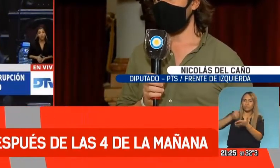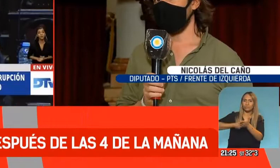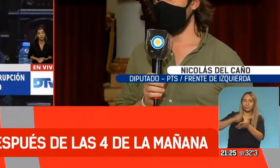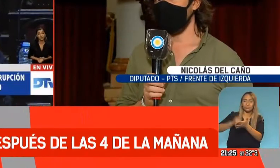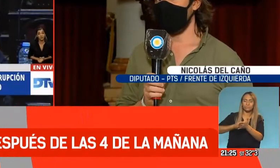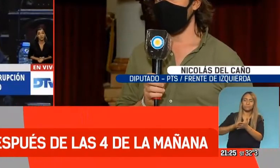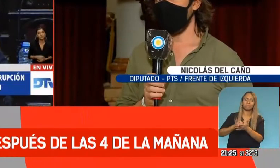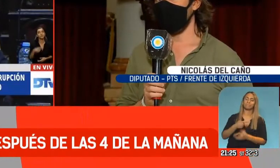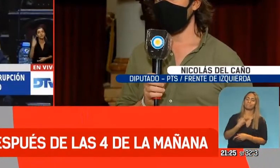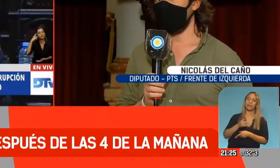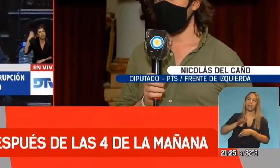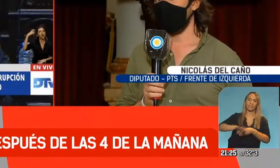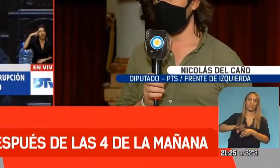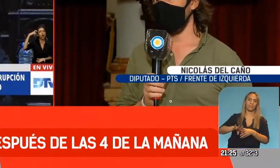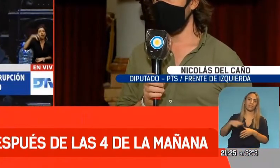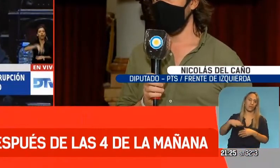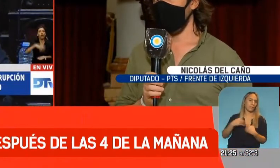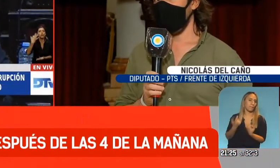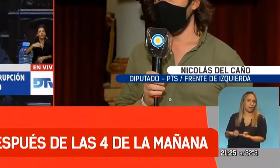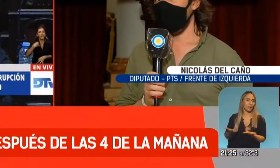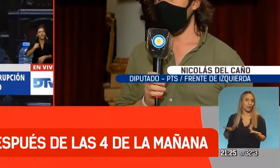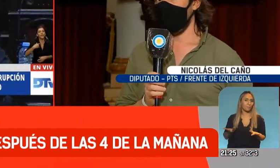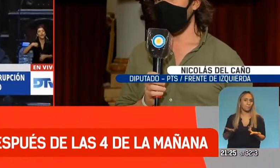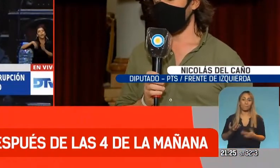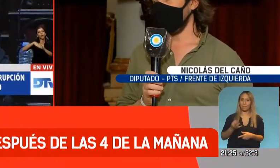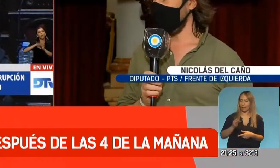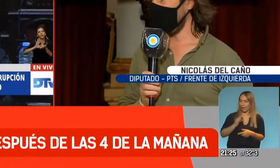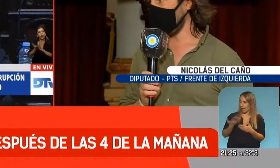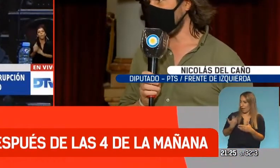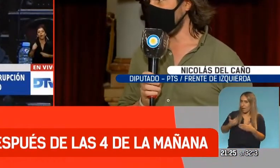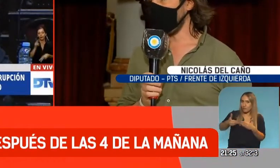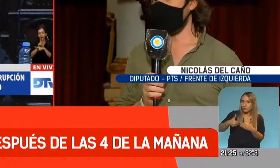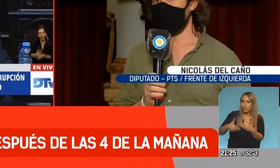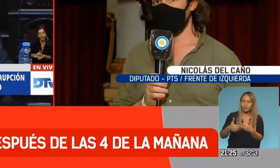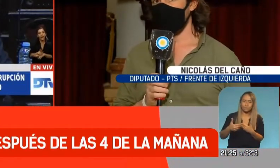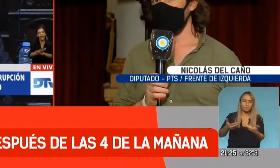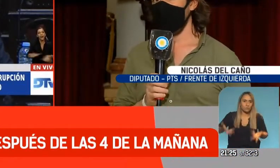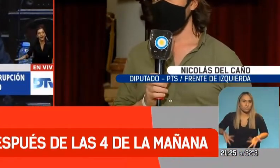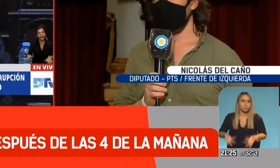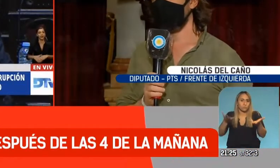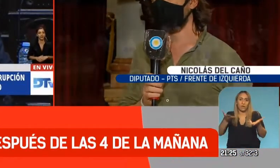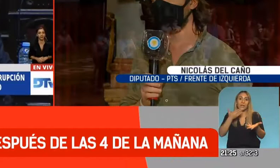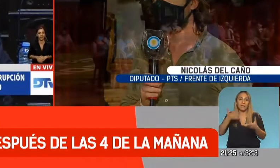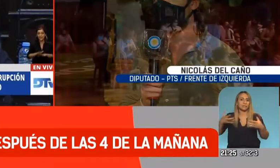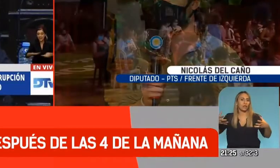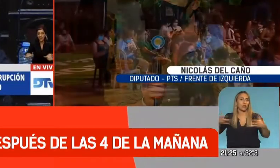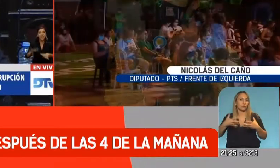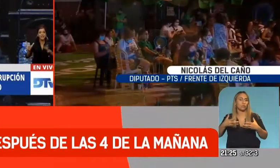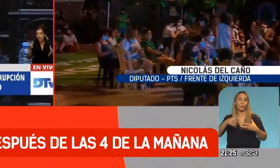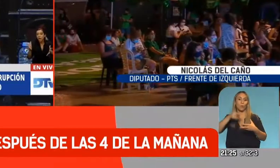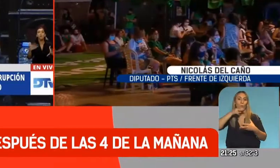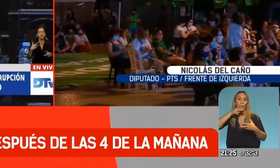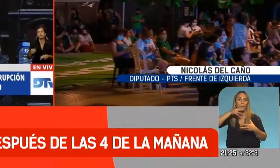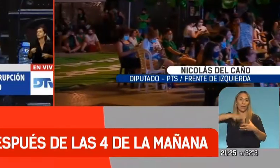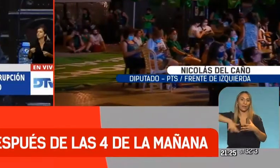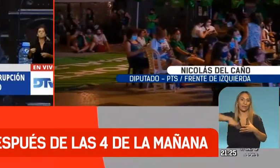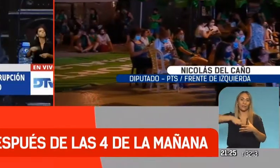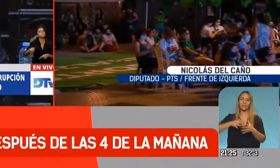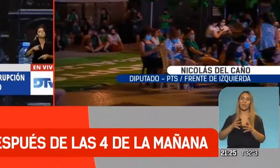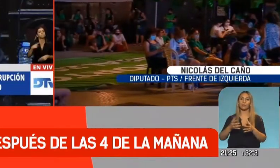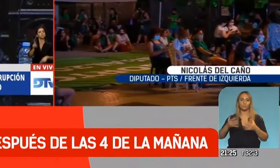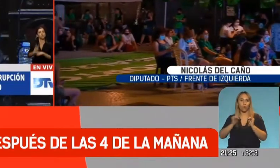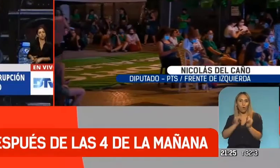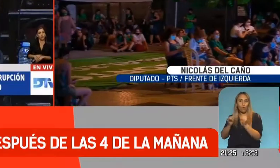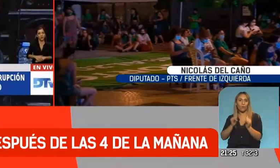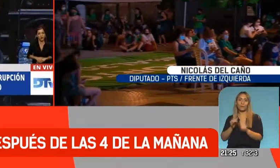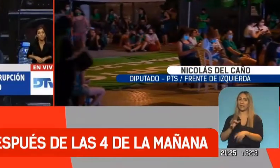años ha tenido un impulso muy grande a partir de la marea verde la juventud ya lo vimos en el 2018 y